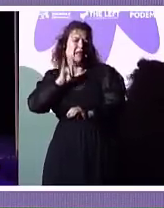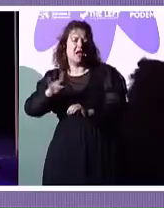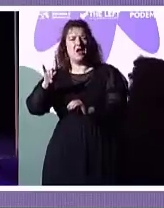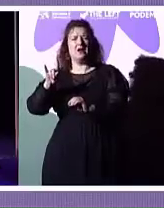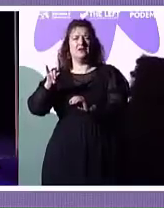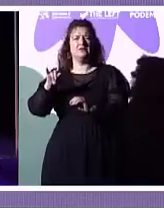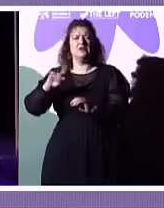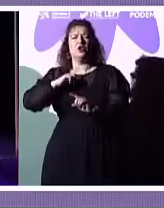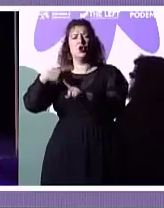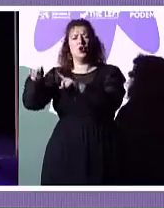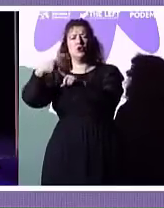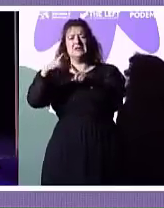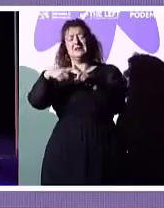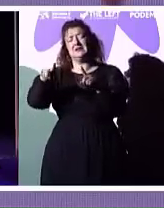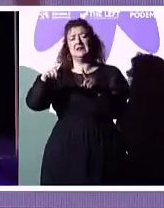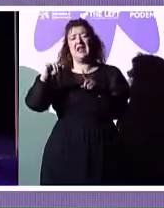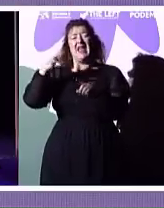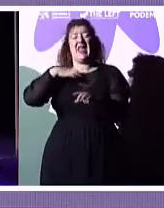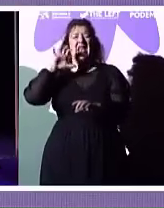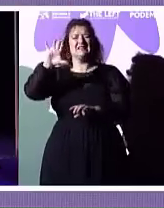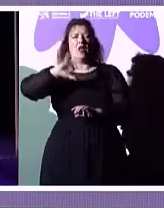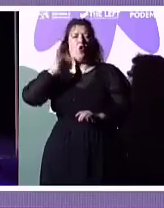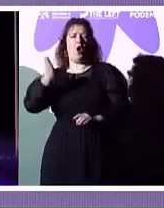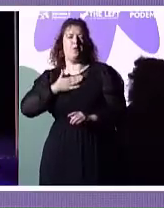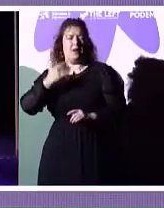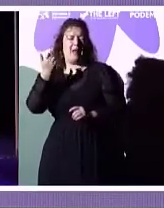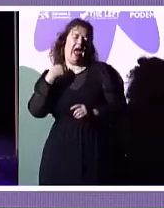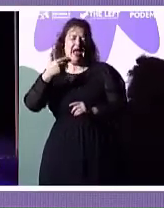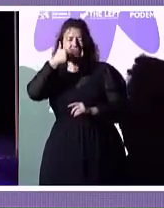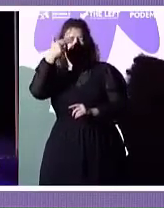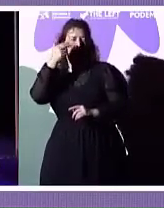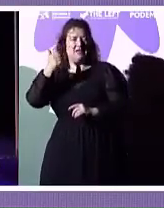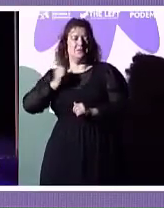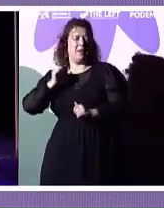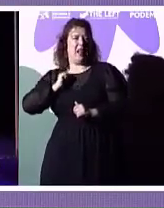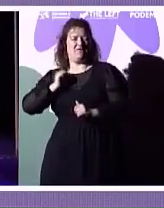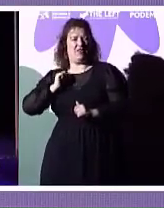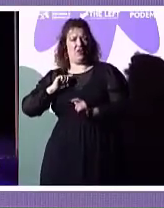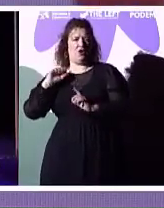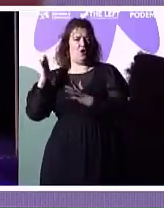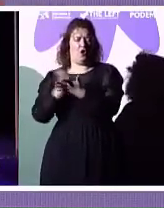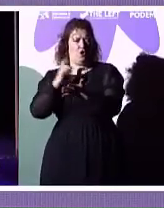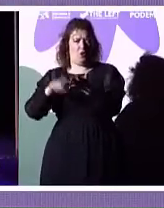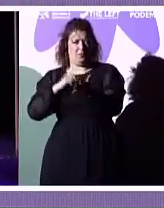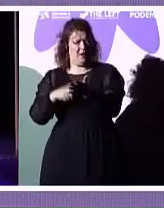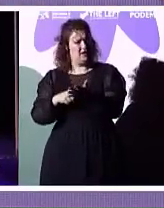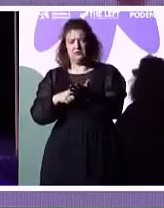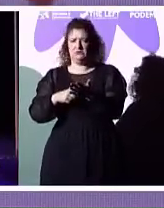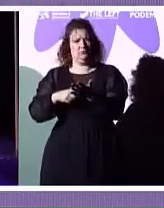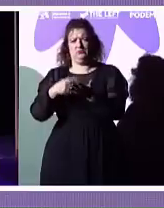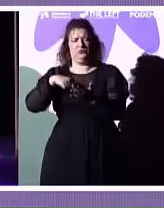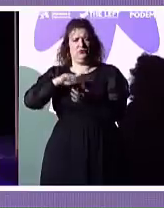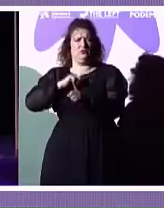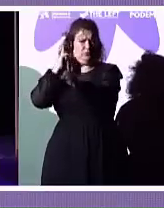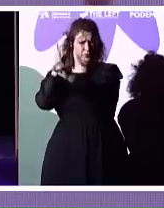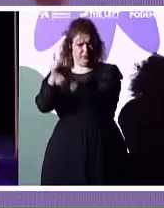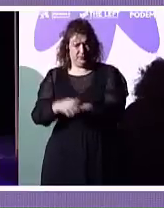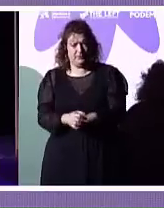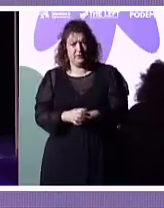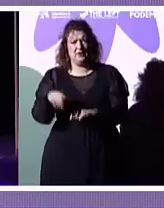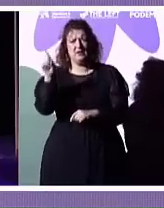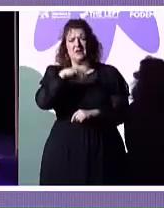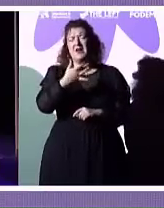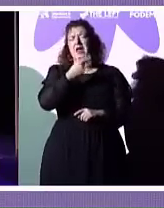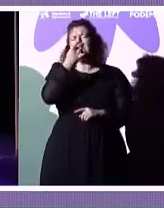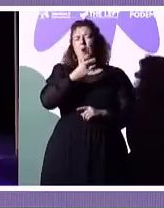la patrimonialización de las estructuras del Estado para sus intereses partidistas pero también decimos la verdad frente al cinismo